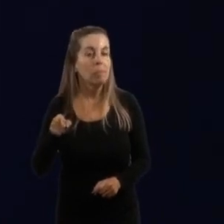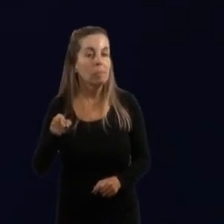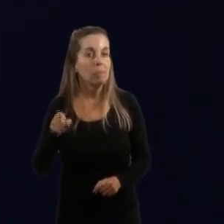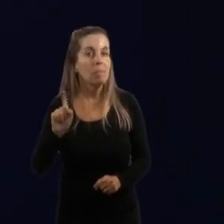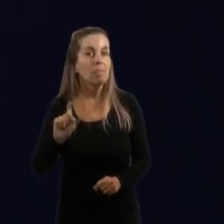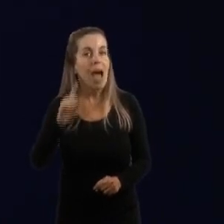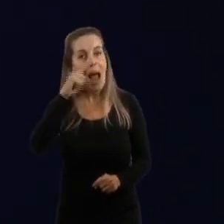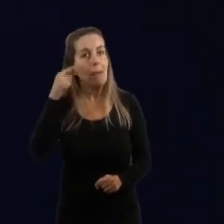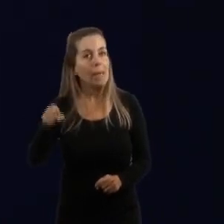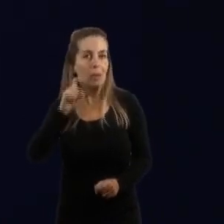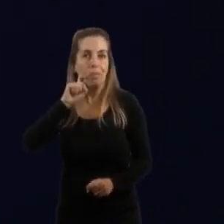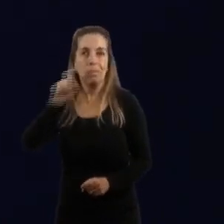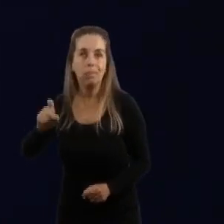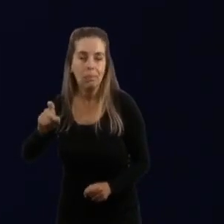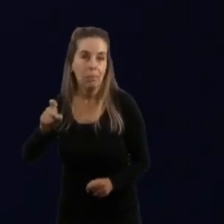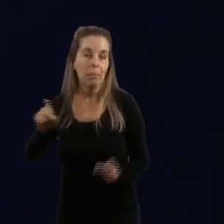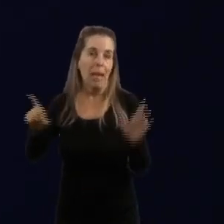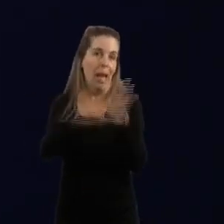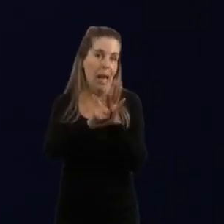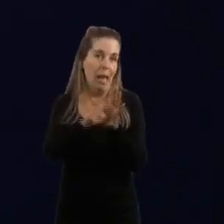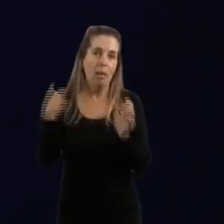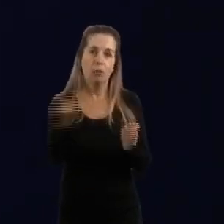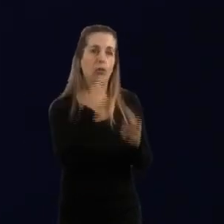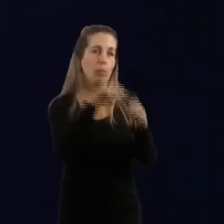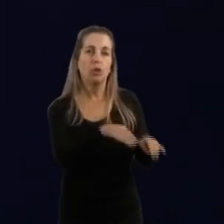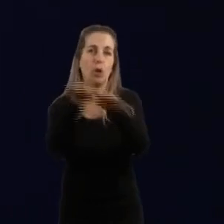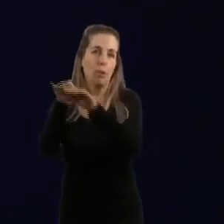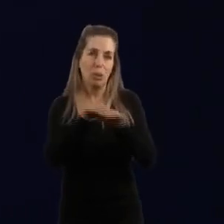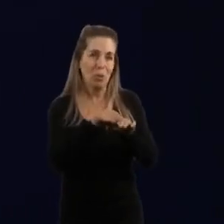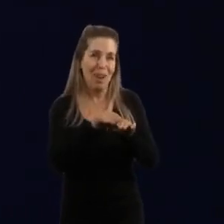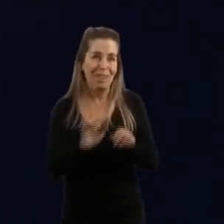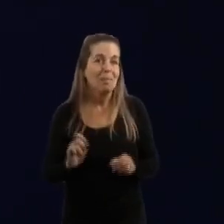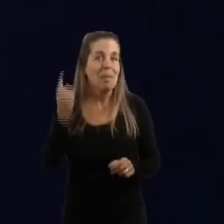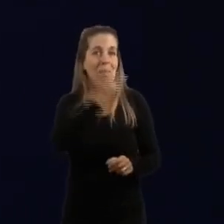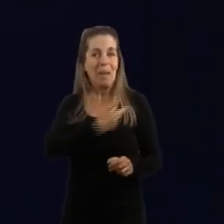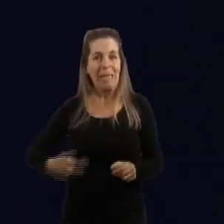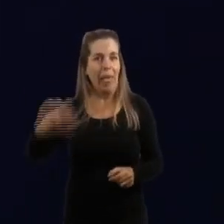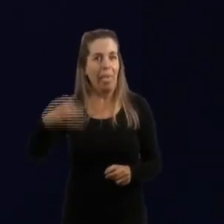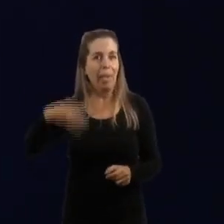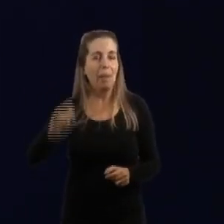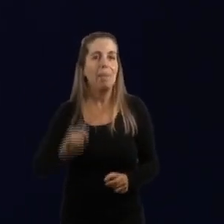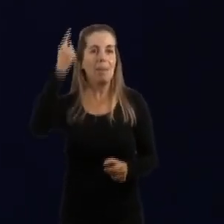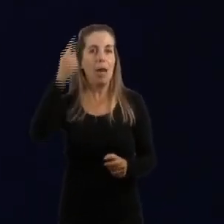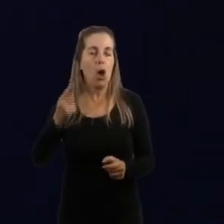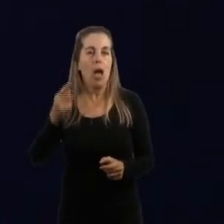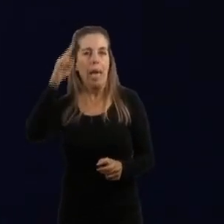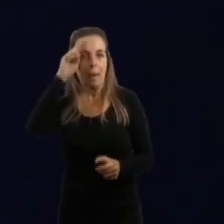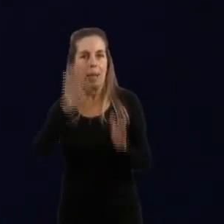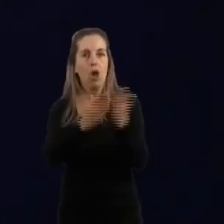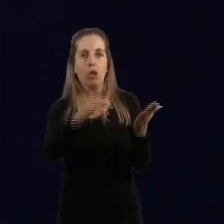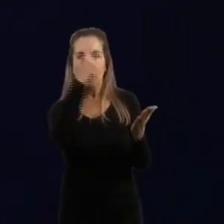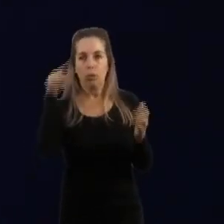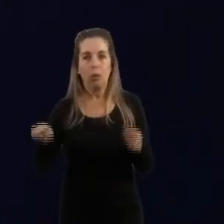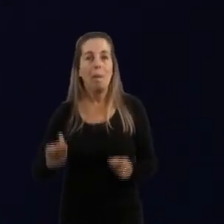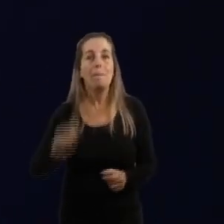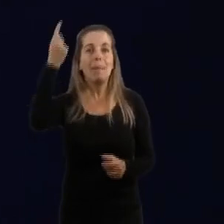tiene una sociedad, que es la igualdad ante la ley, y que los propios gobernantes sean los primeros en respetar la Constitución. Él fue el primero que no lo hizo.